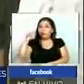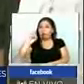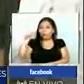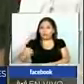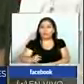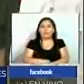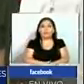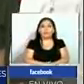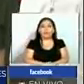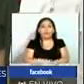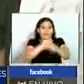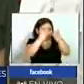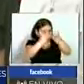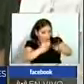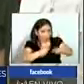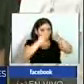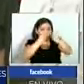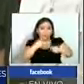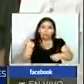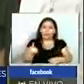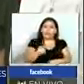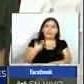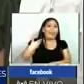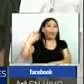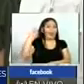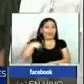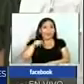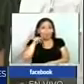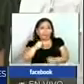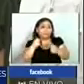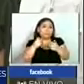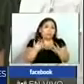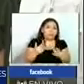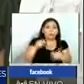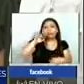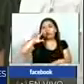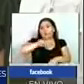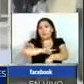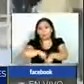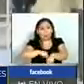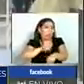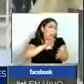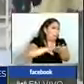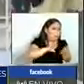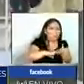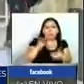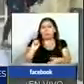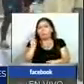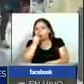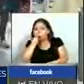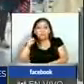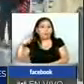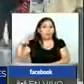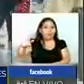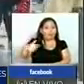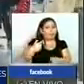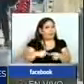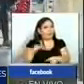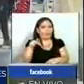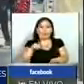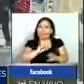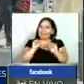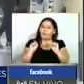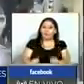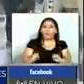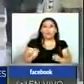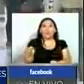De acuerdo A cálculos Los clientes Antes pasaban Hasta 3 horas En el centro comercial Ya sea comprando Comiendo O caminando Pero ahora Solo se